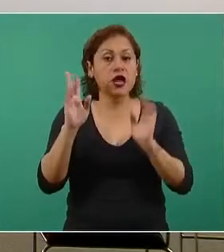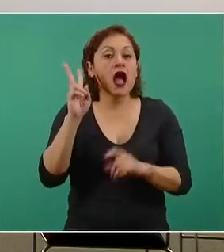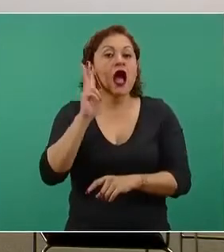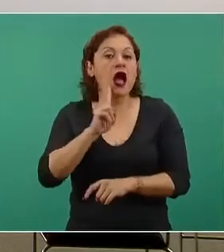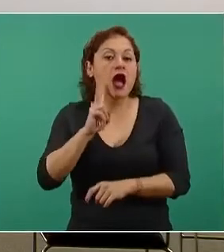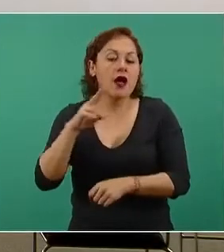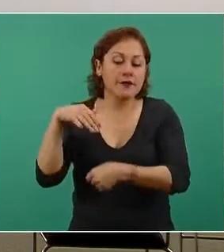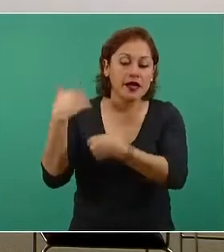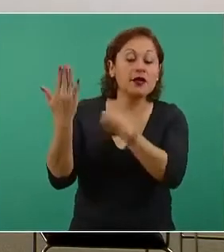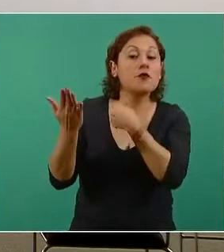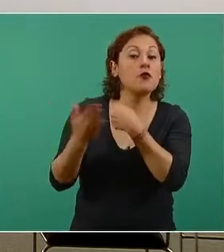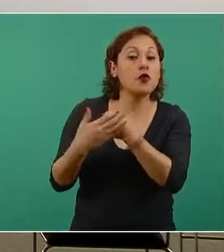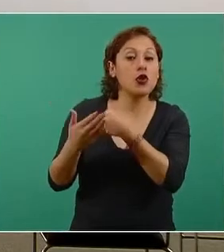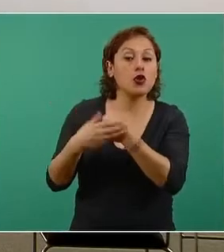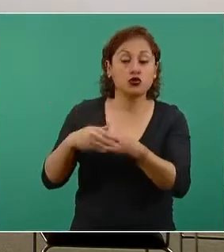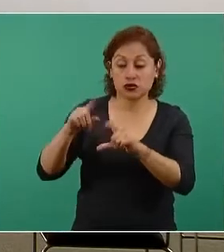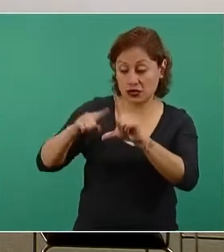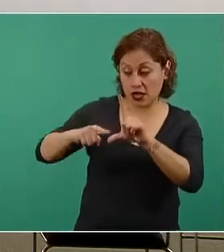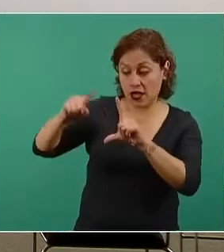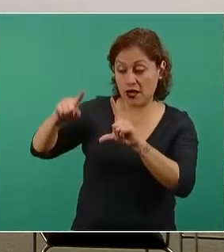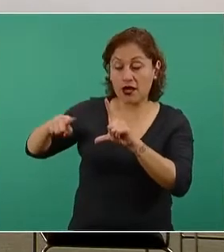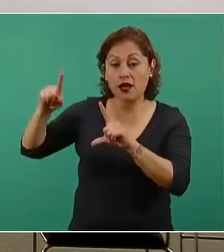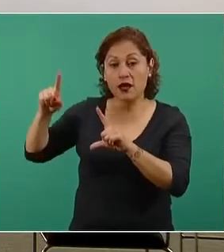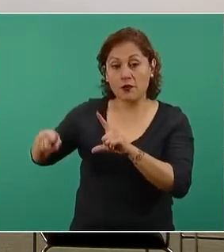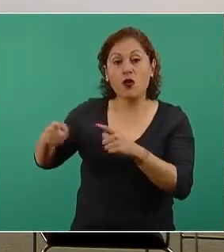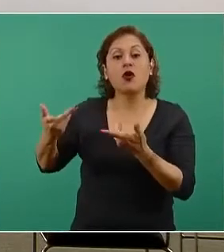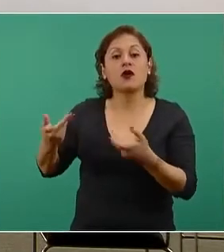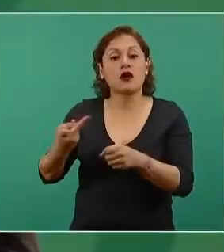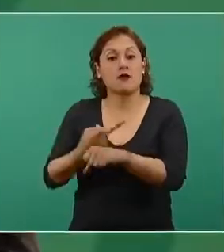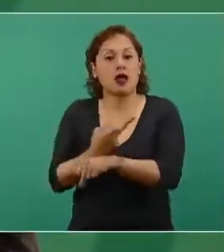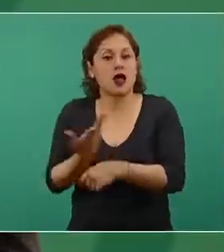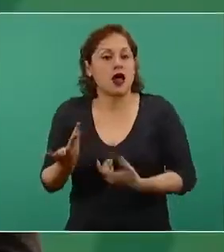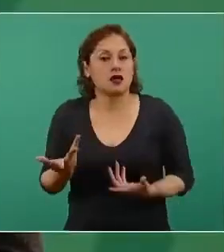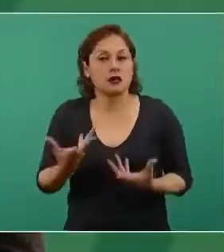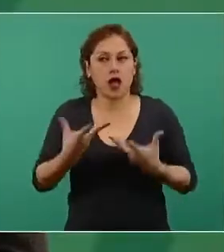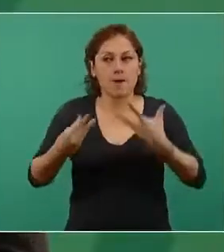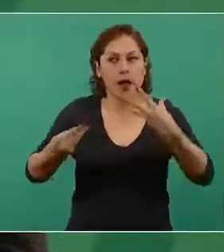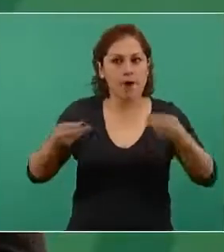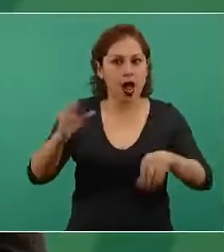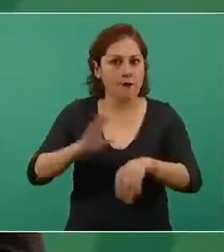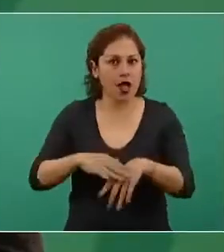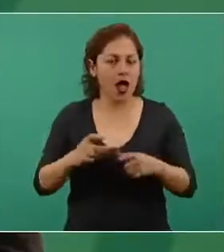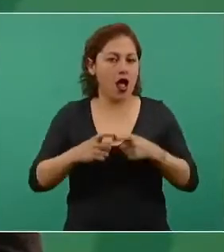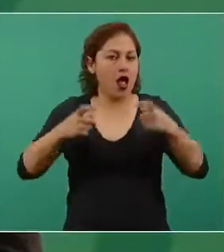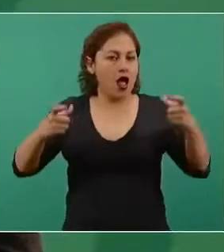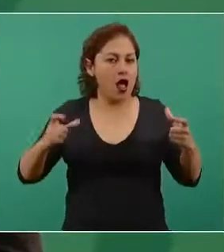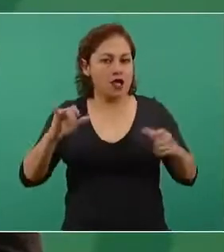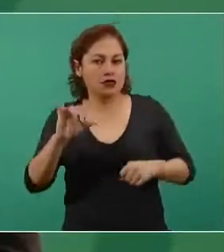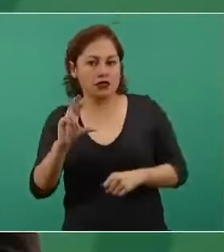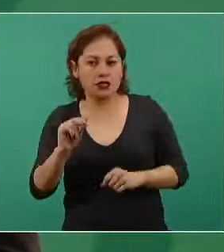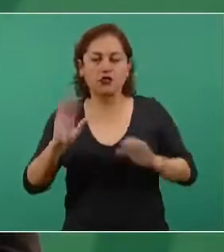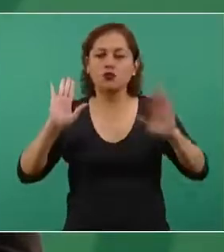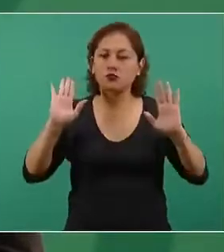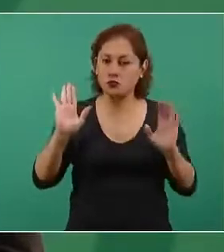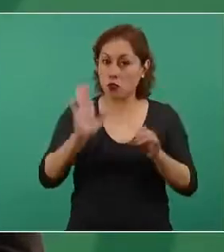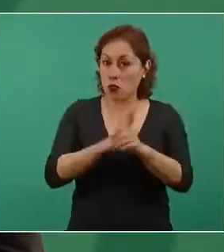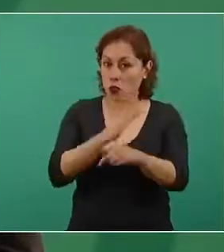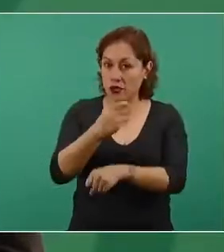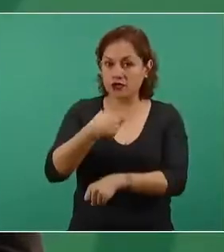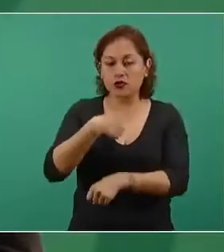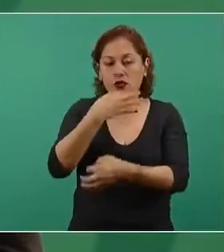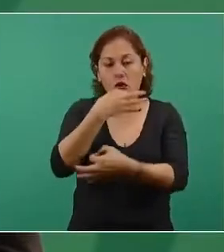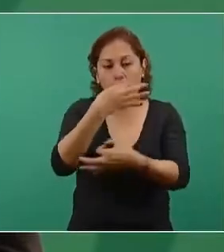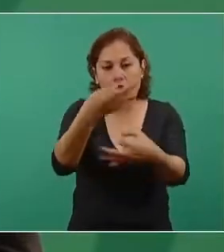que tenemos de casos registrados, tanto en los sospechosos como confirmados. Entonces, reitero, la invitación es mantengamos